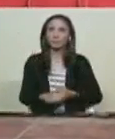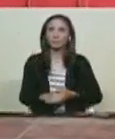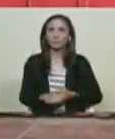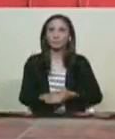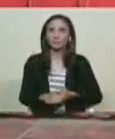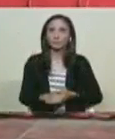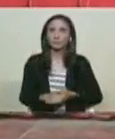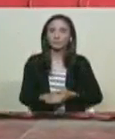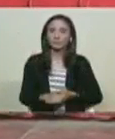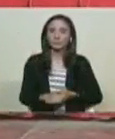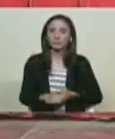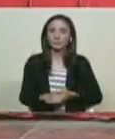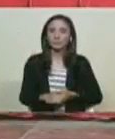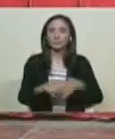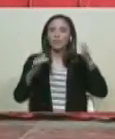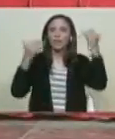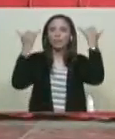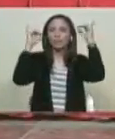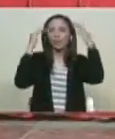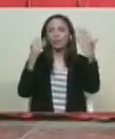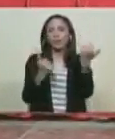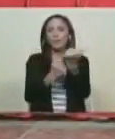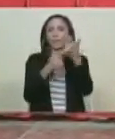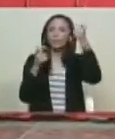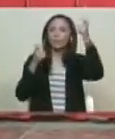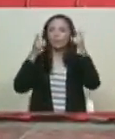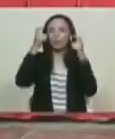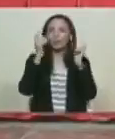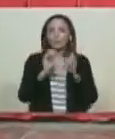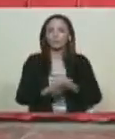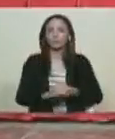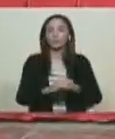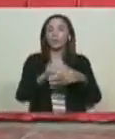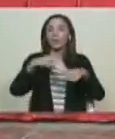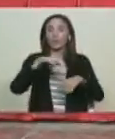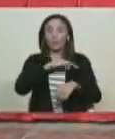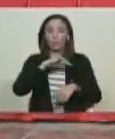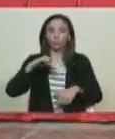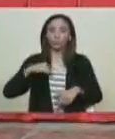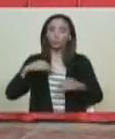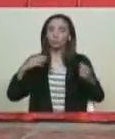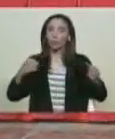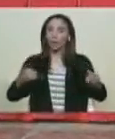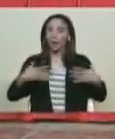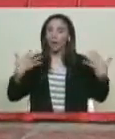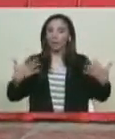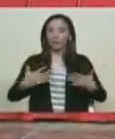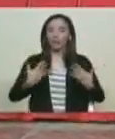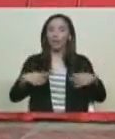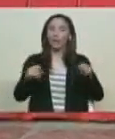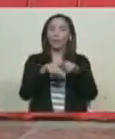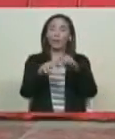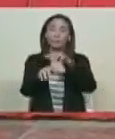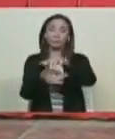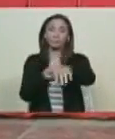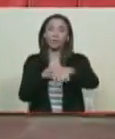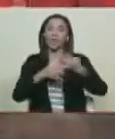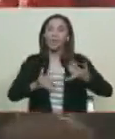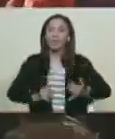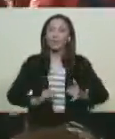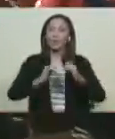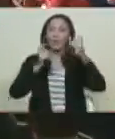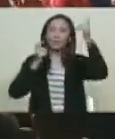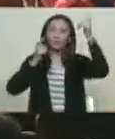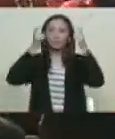rumba chavista, pues nosotros somos alegría y somos mayoría, porque somos los hijos de